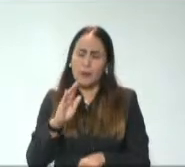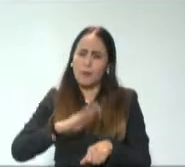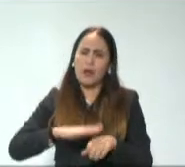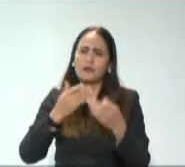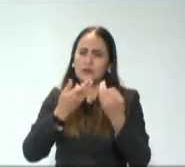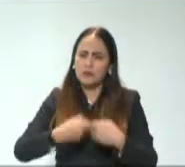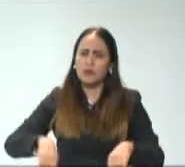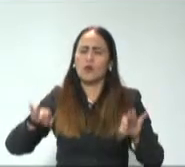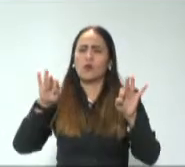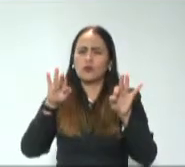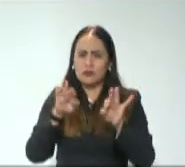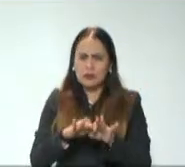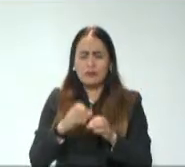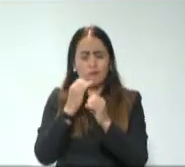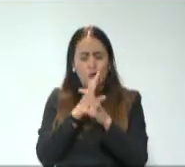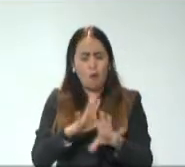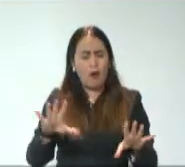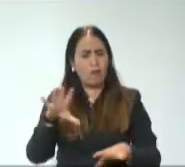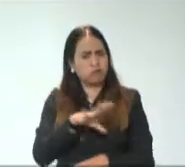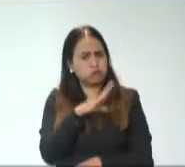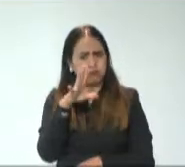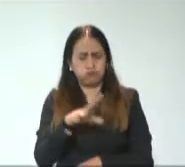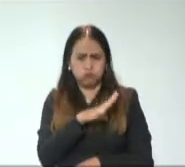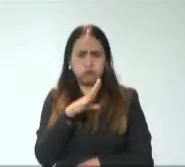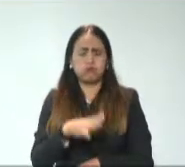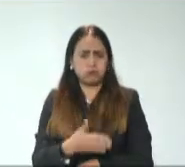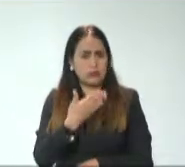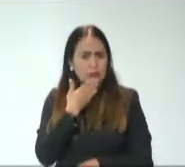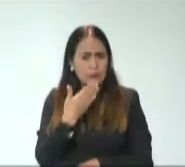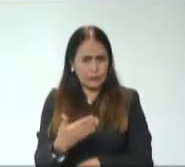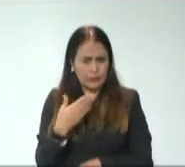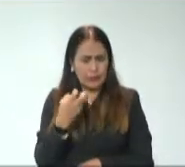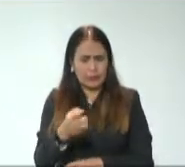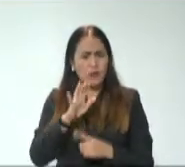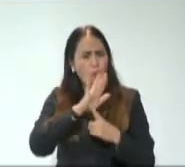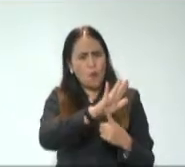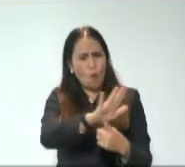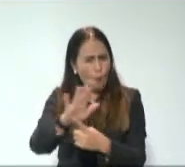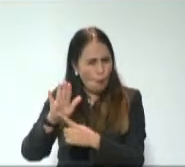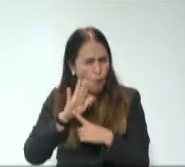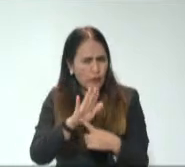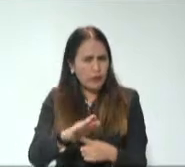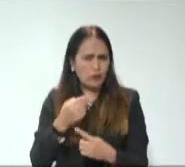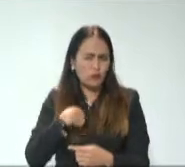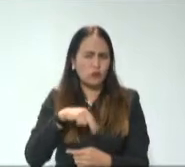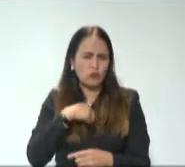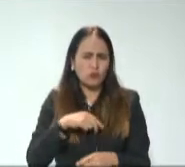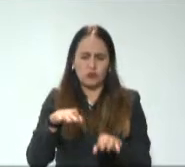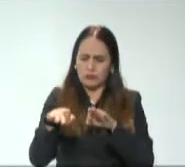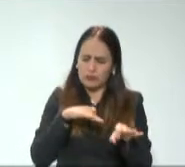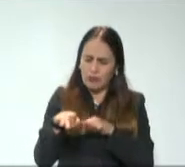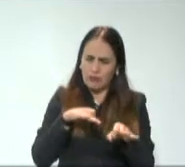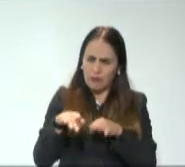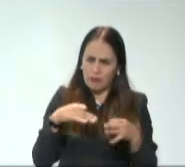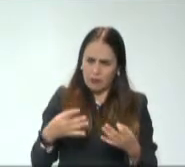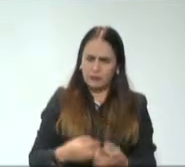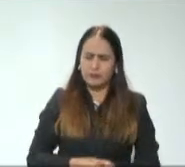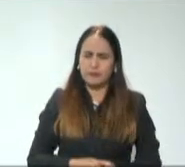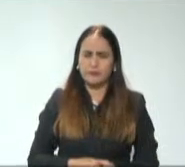importante esta calidad de la información que estamos poniendo ante estos escenarios en los que nos encontramos es